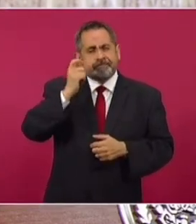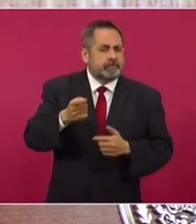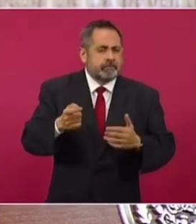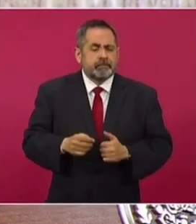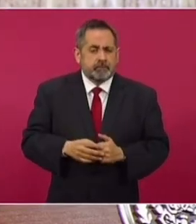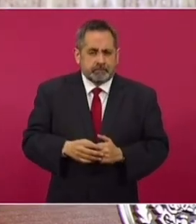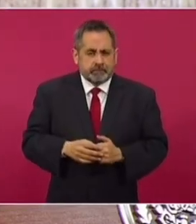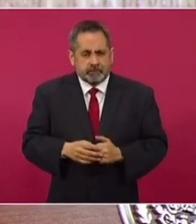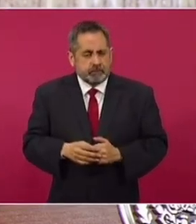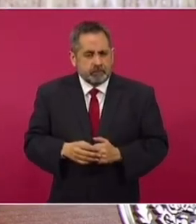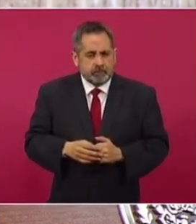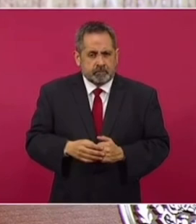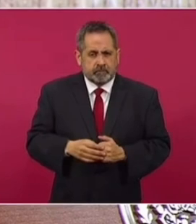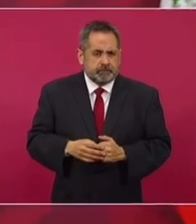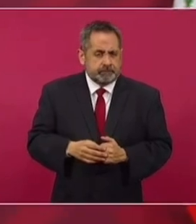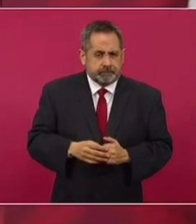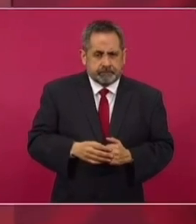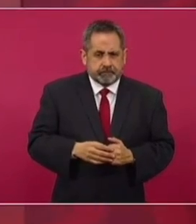de que